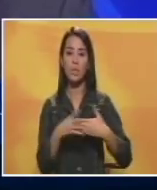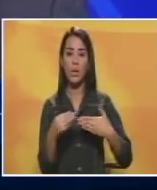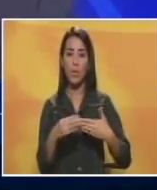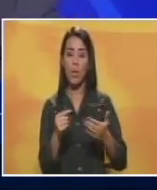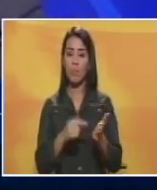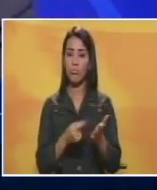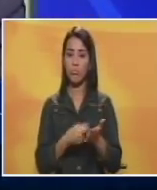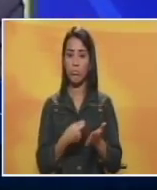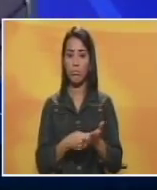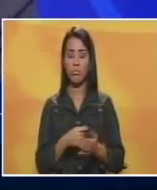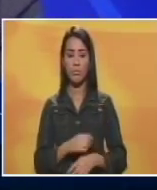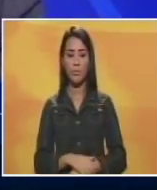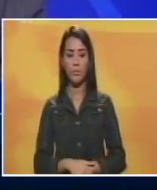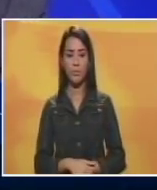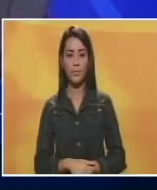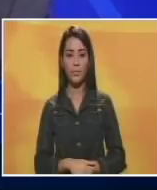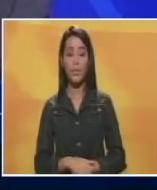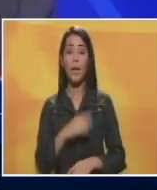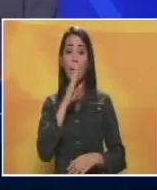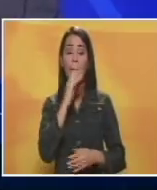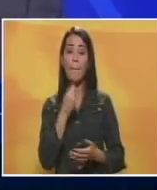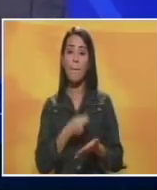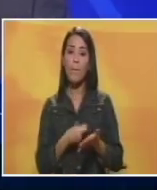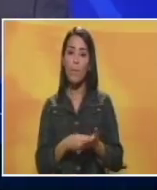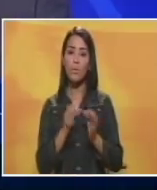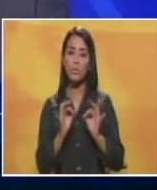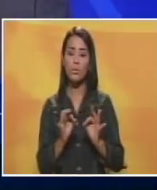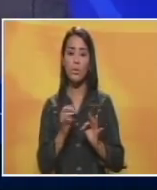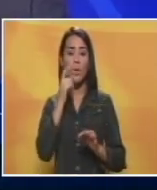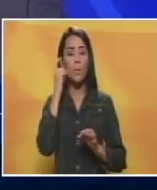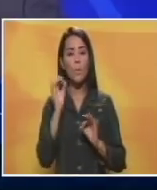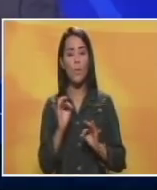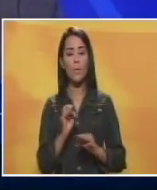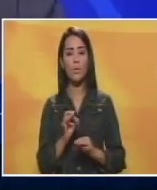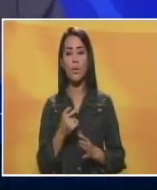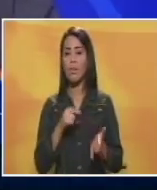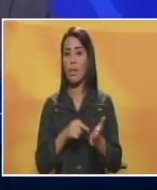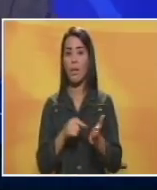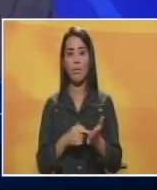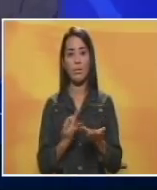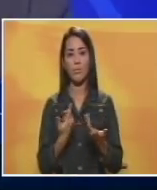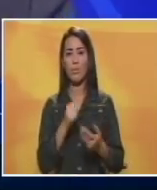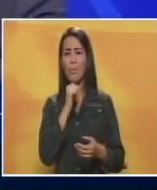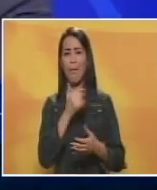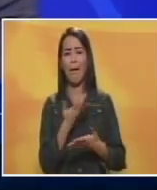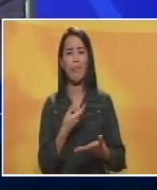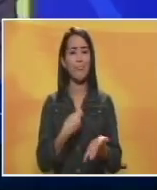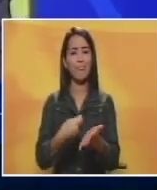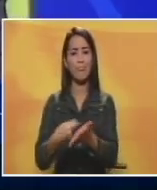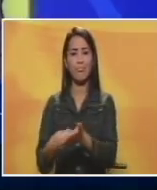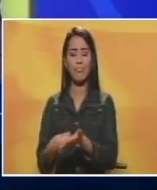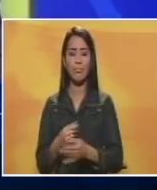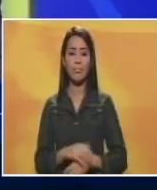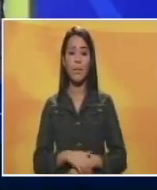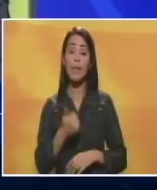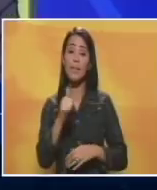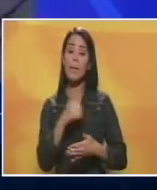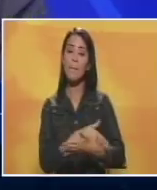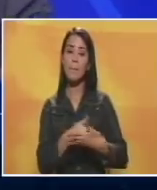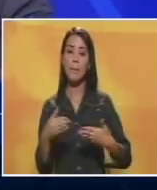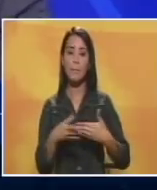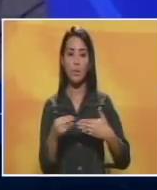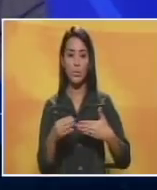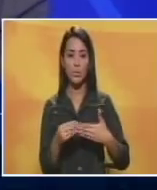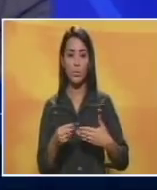intereses y capital de los bonos soberanos de la deuda. Dejamos de pagar, somos mala paga, aparte de los 10.000 millones de dólares